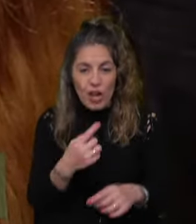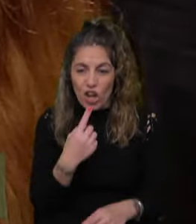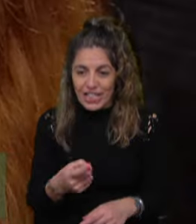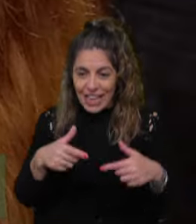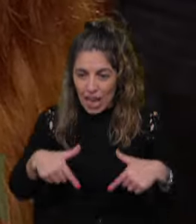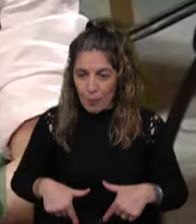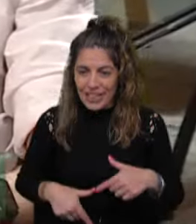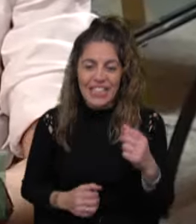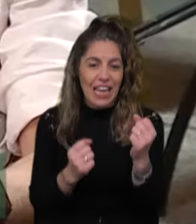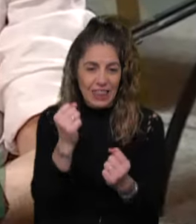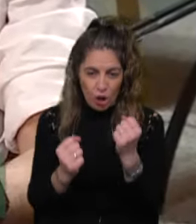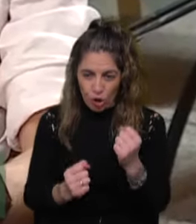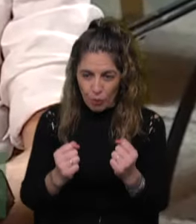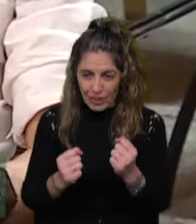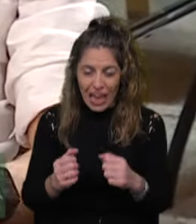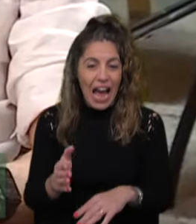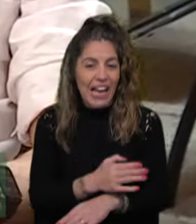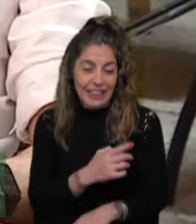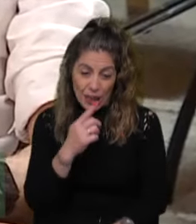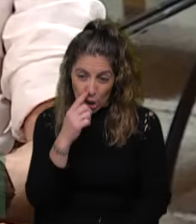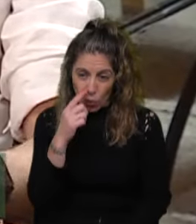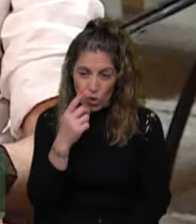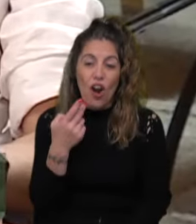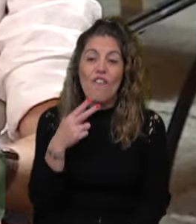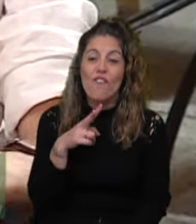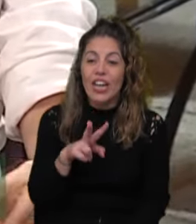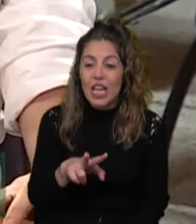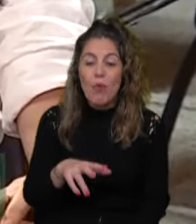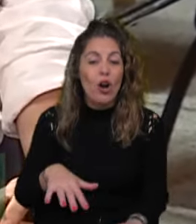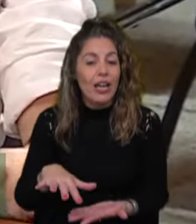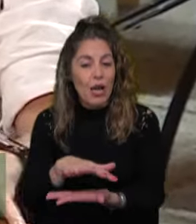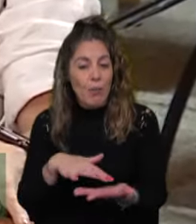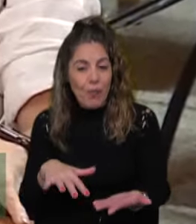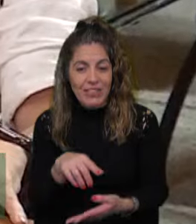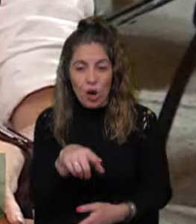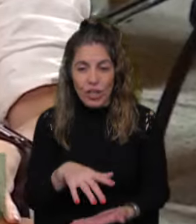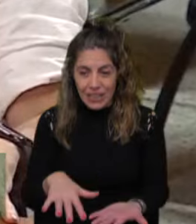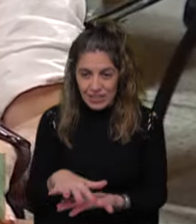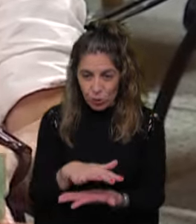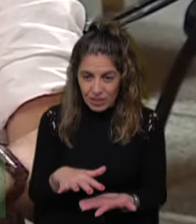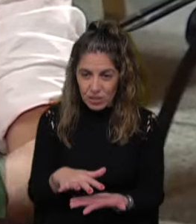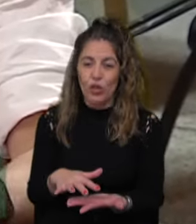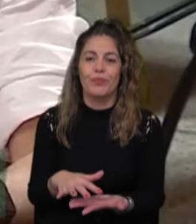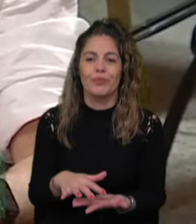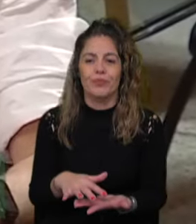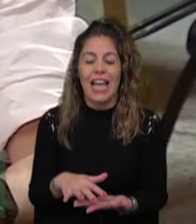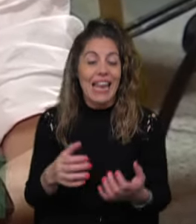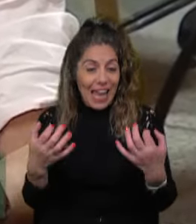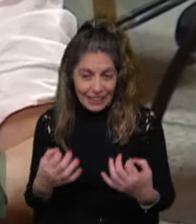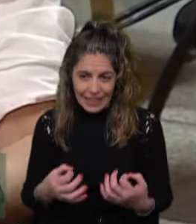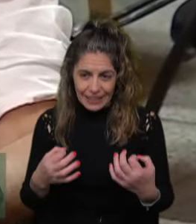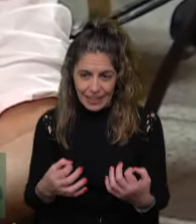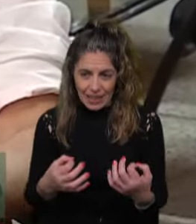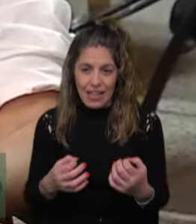Susana Arbeleche, antes de junio. Así que veremos qué es lo que sucede con esta situación. La realidad es